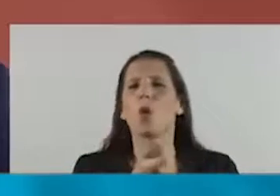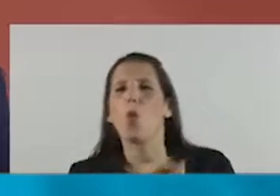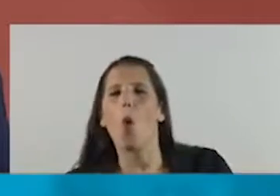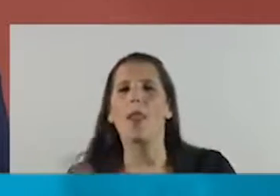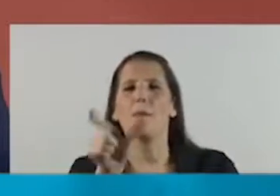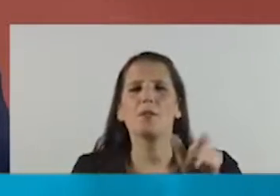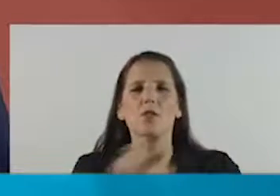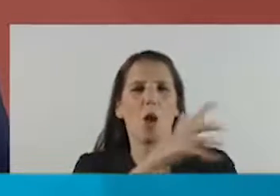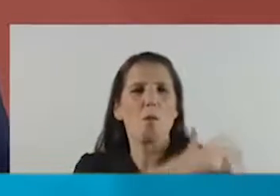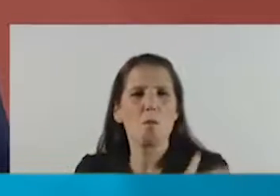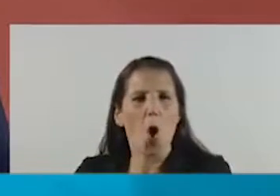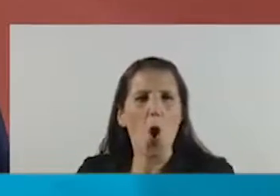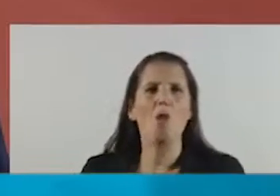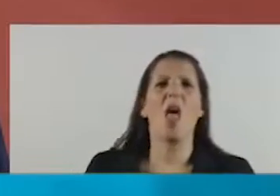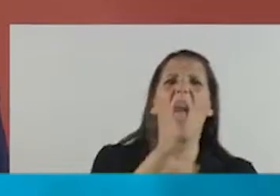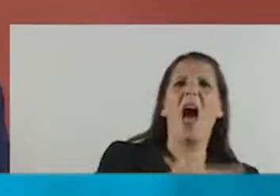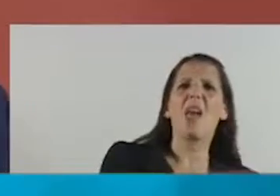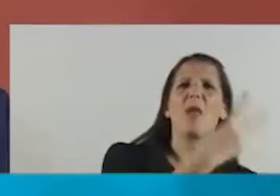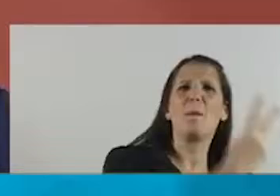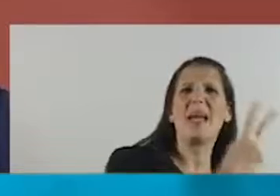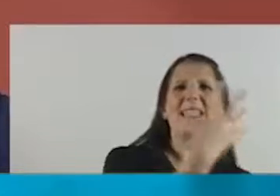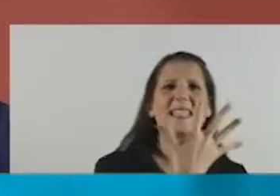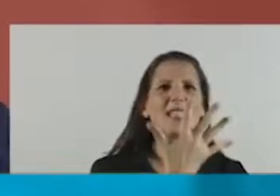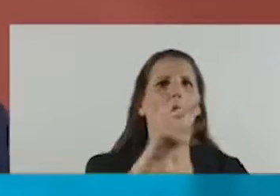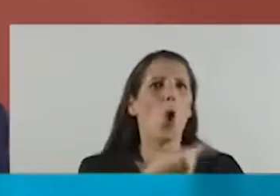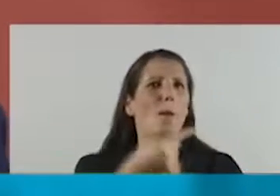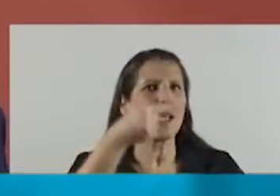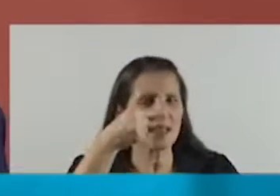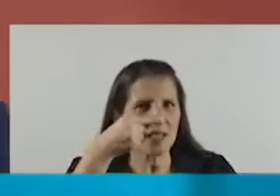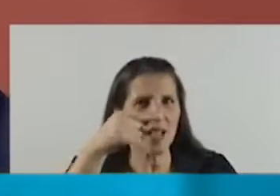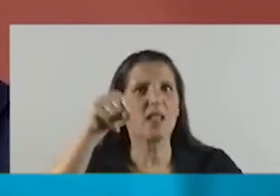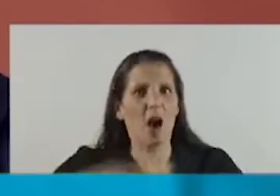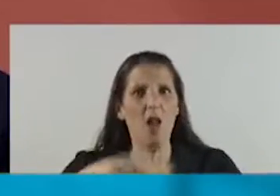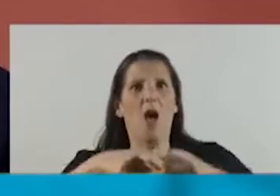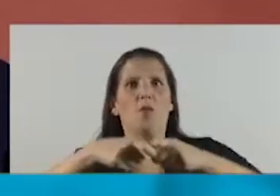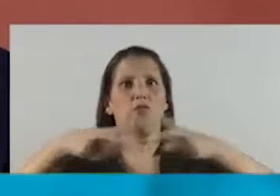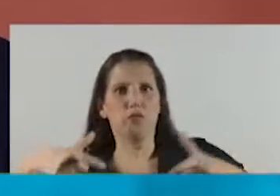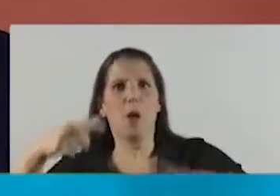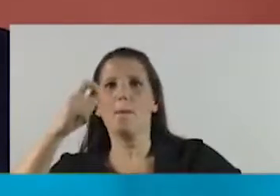pasó del 25 7 al 27 3